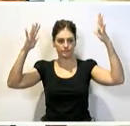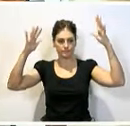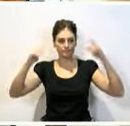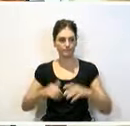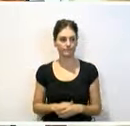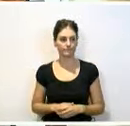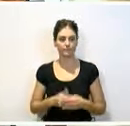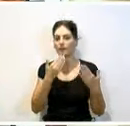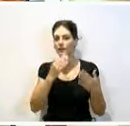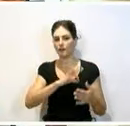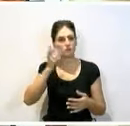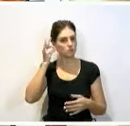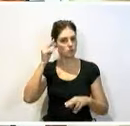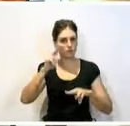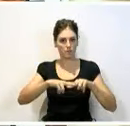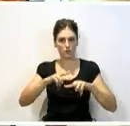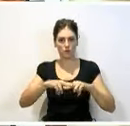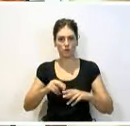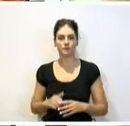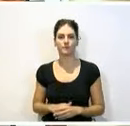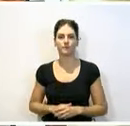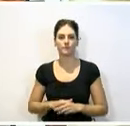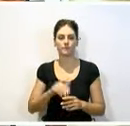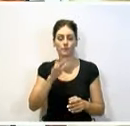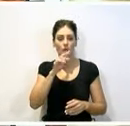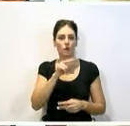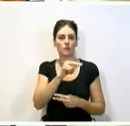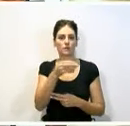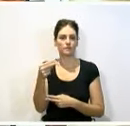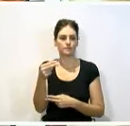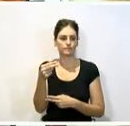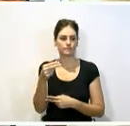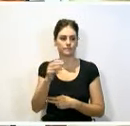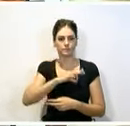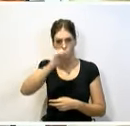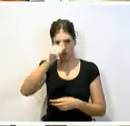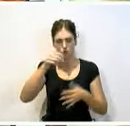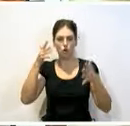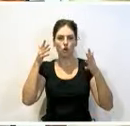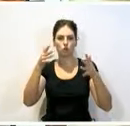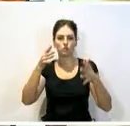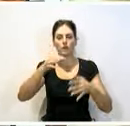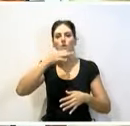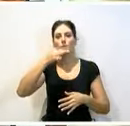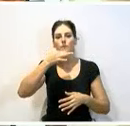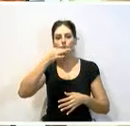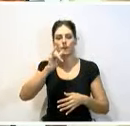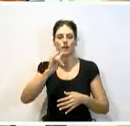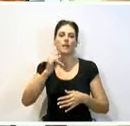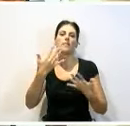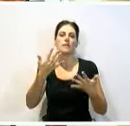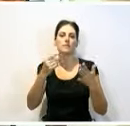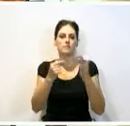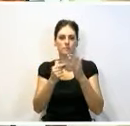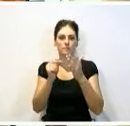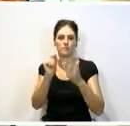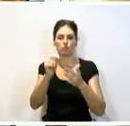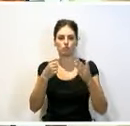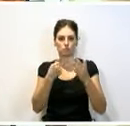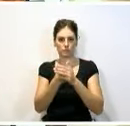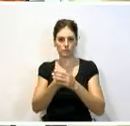Gracias, señora Moreno. Para contestación del señor consejero, tiene la palabra por tiempo máximo de 10 minutos.